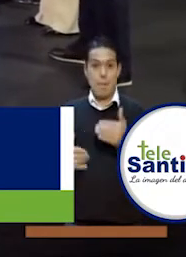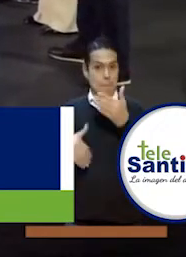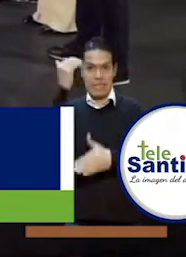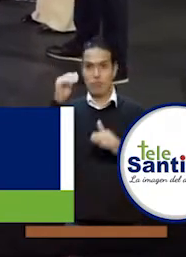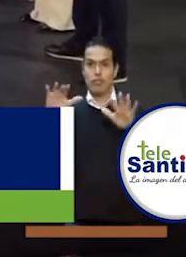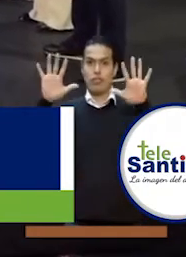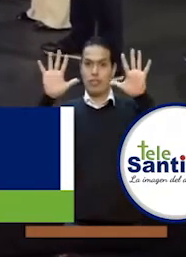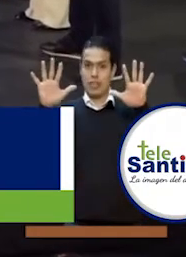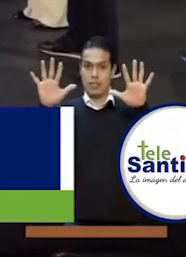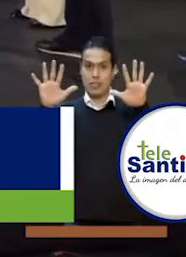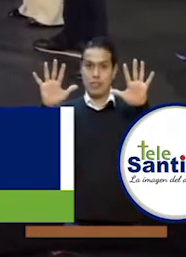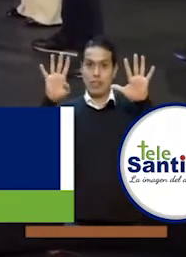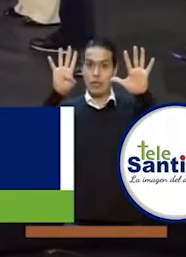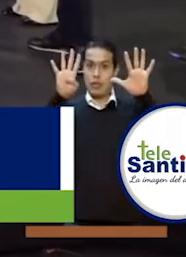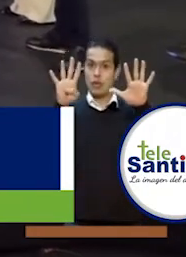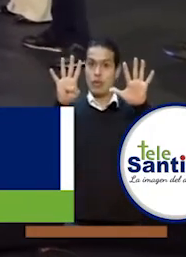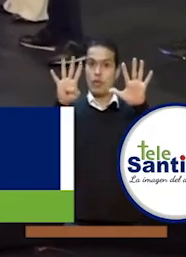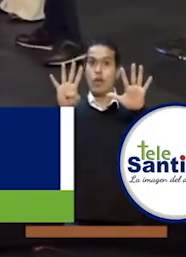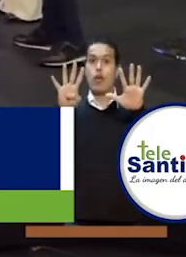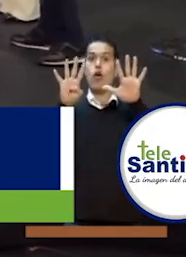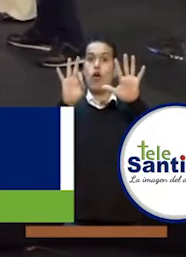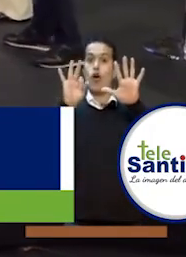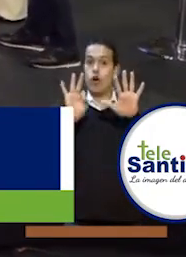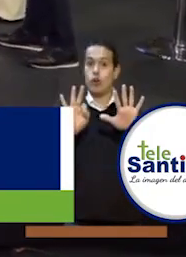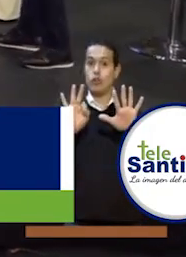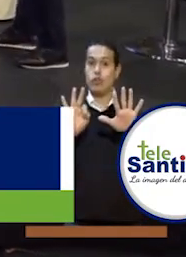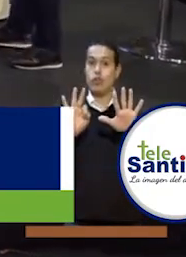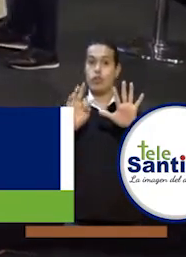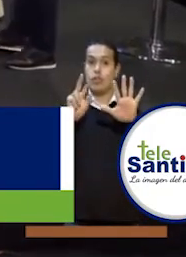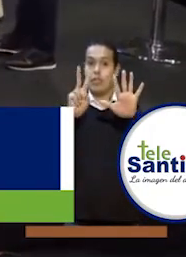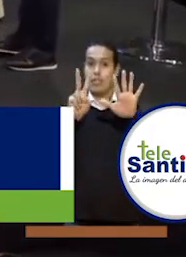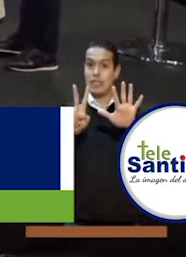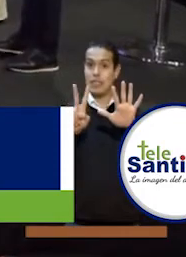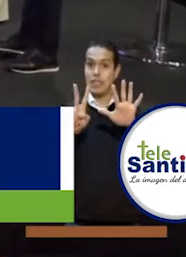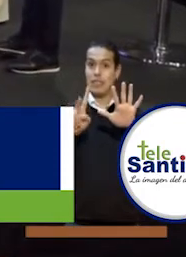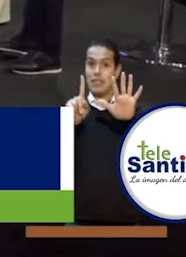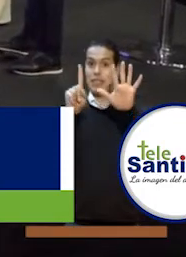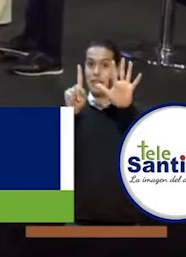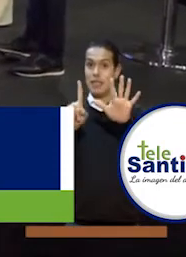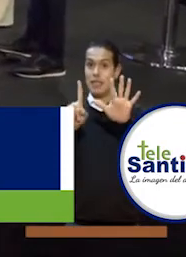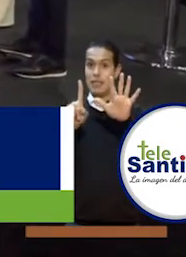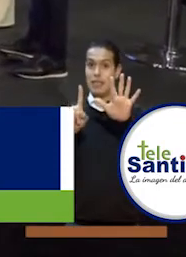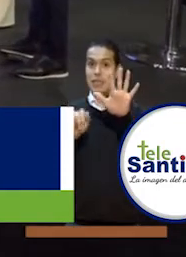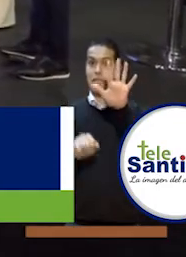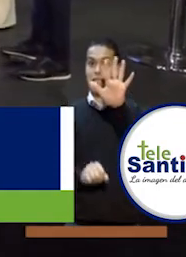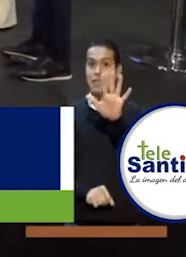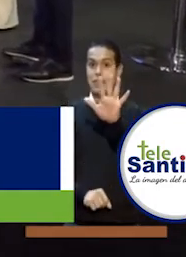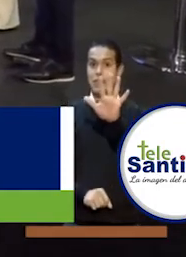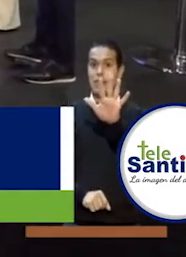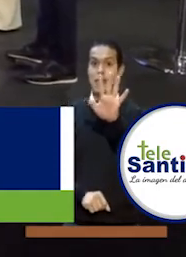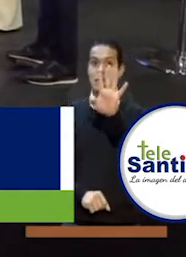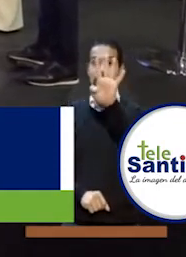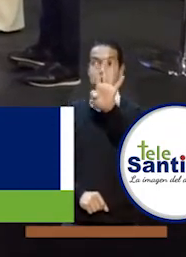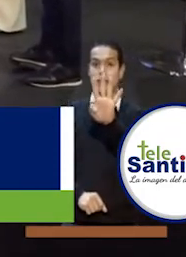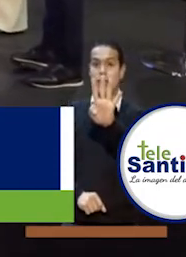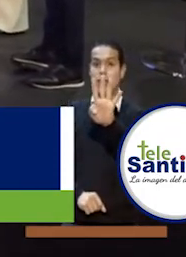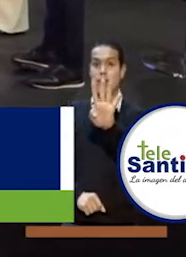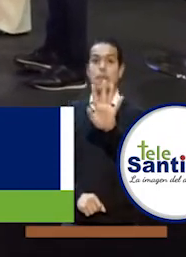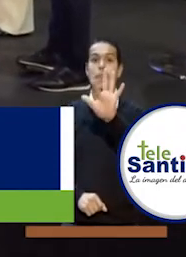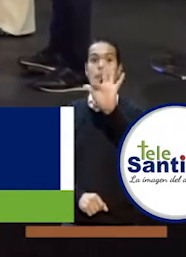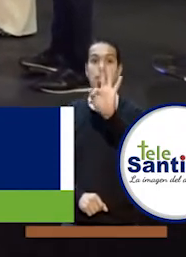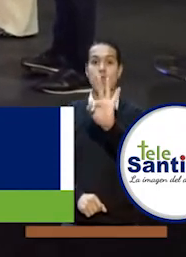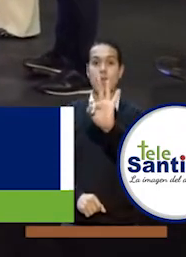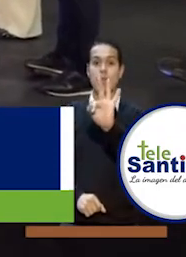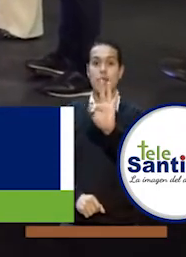seguir soñando con tener esa maglia rosa con la que Nairo se coronó campeón del Giro de Italia. Pues a través de las donaciones como las realizadas por